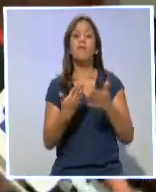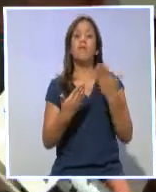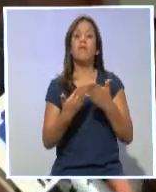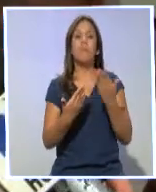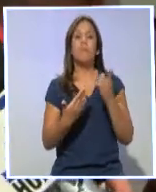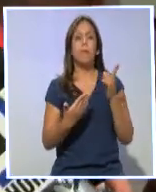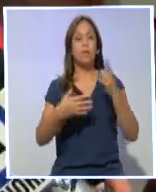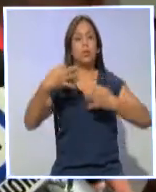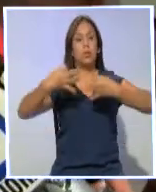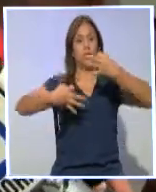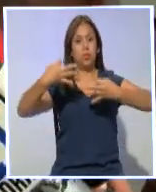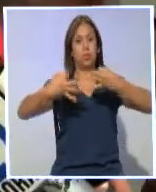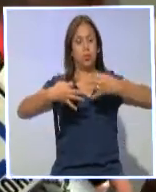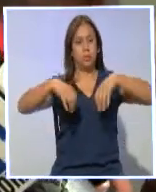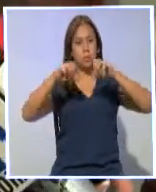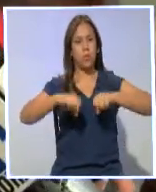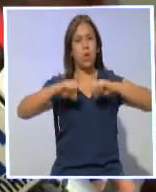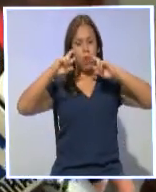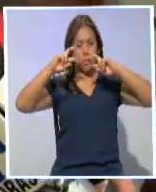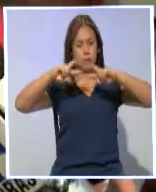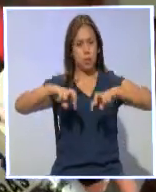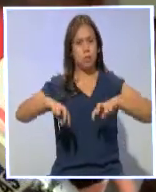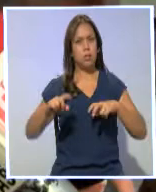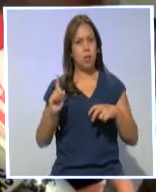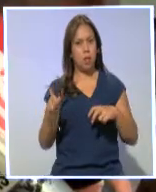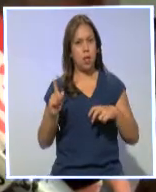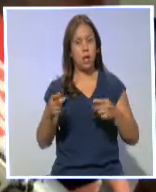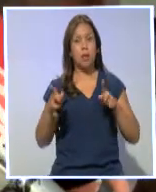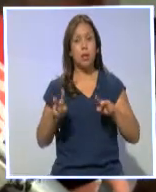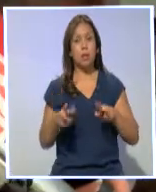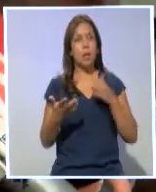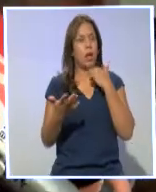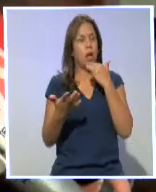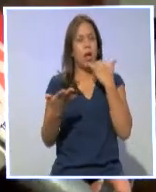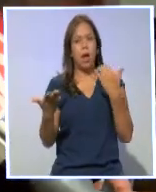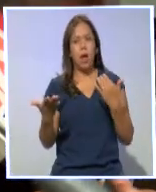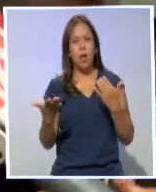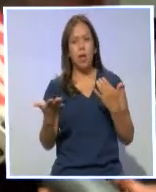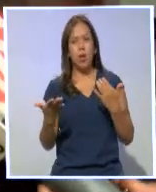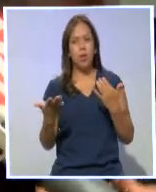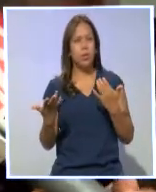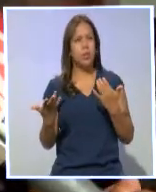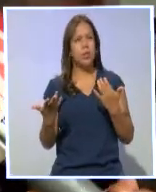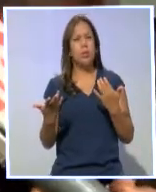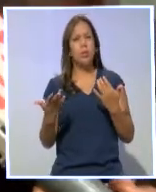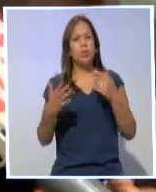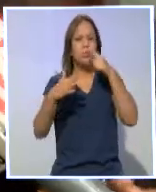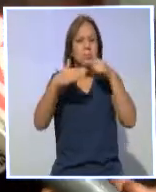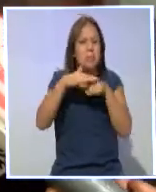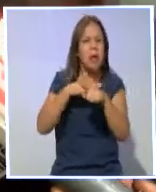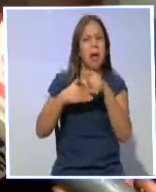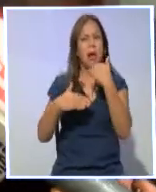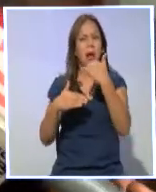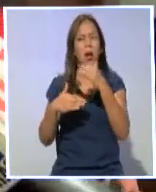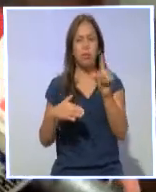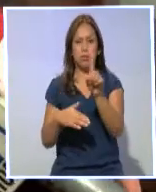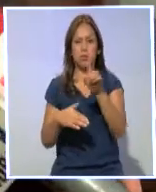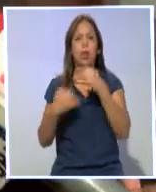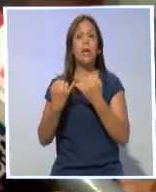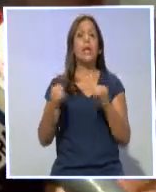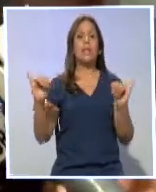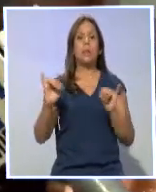la investigación y evitar interferir en esa función